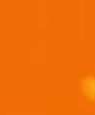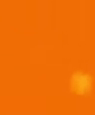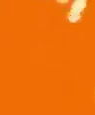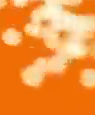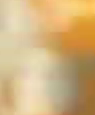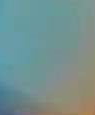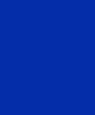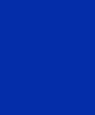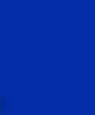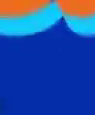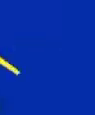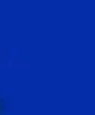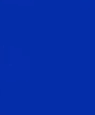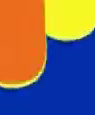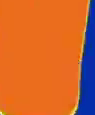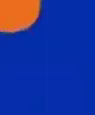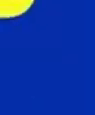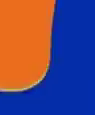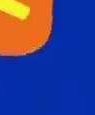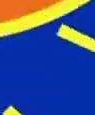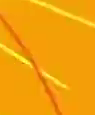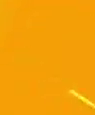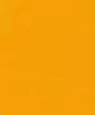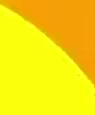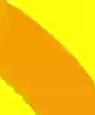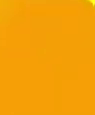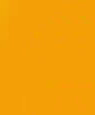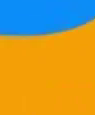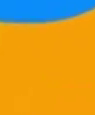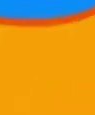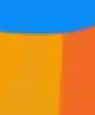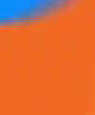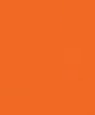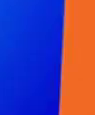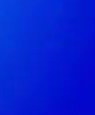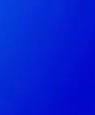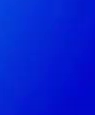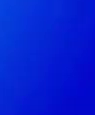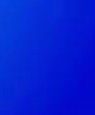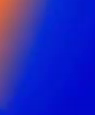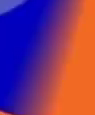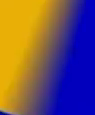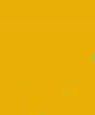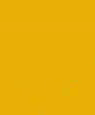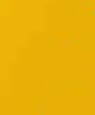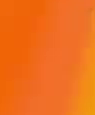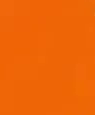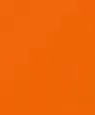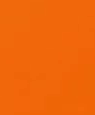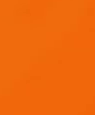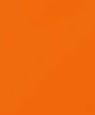Juega creyendo que será posible. Esto fue el sorteo Loto.